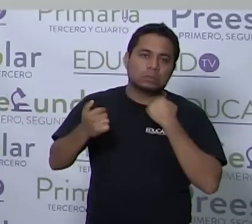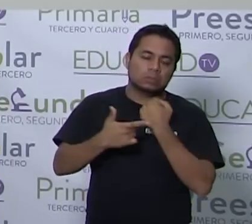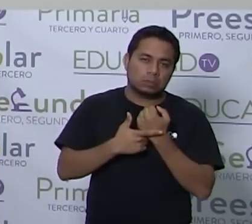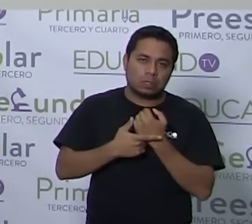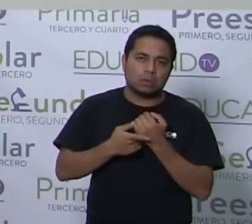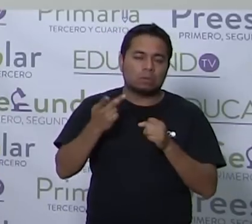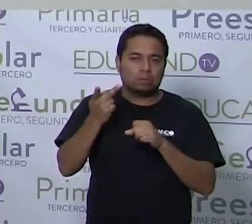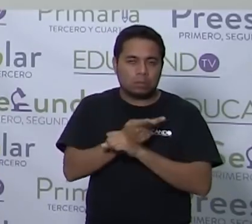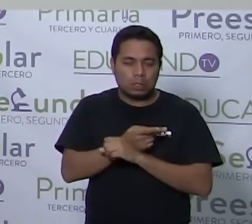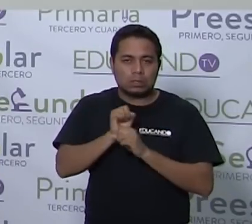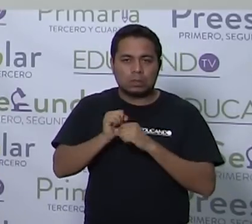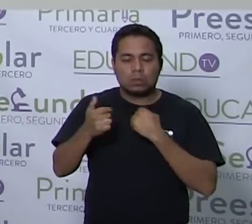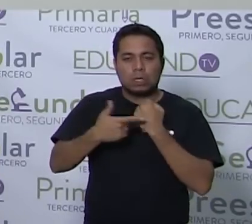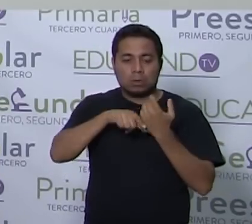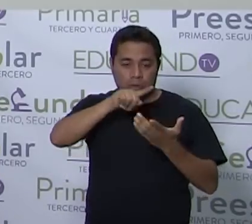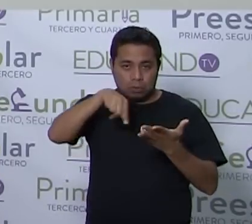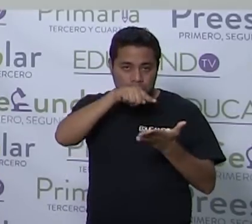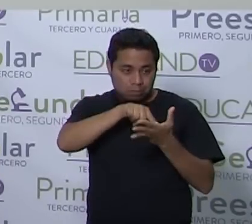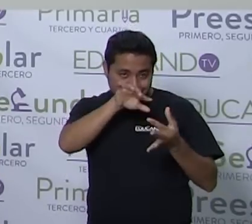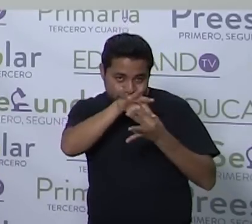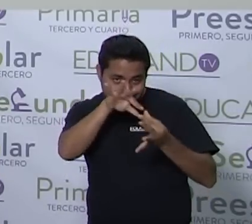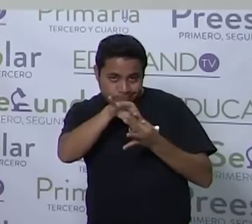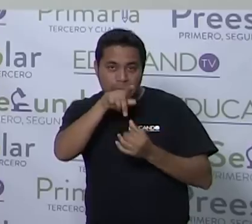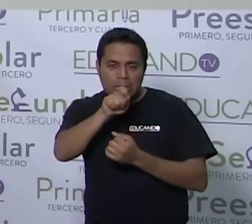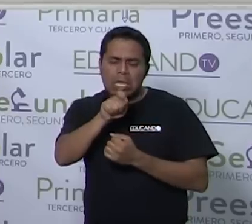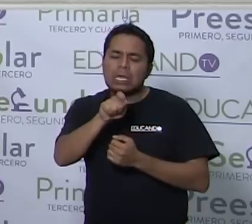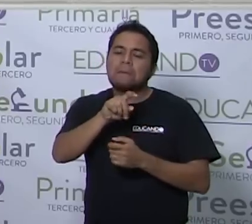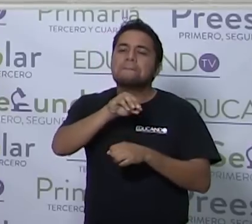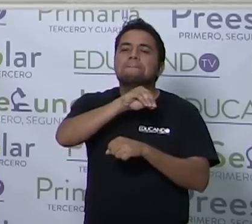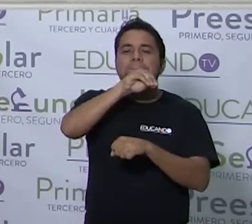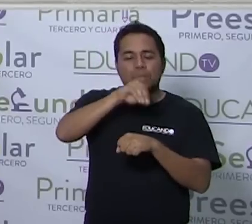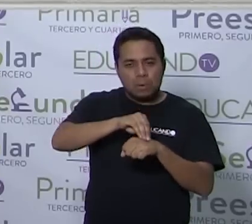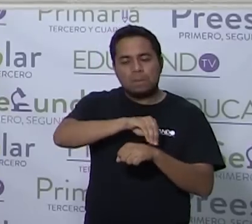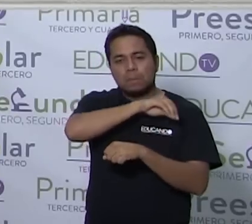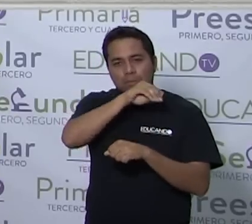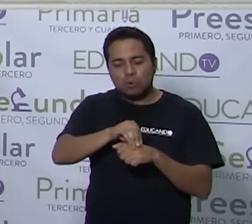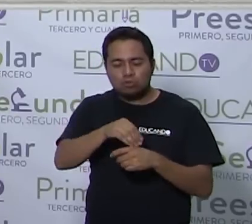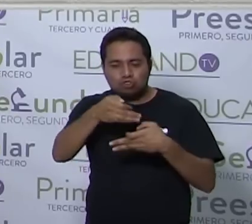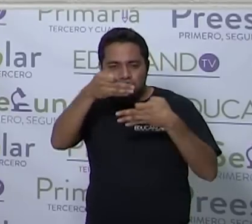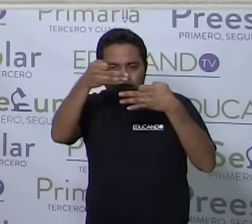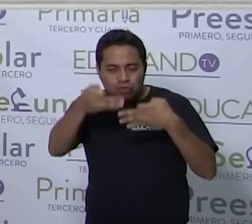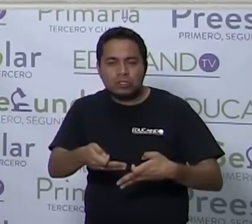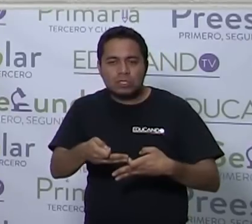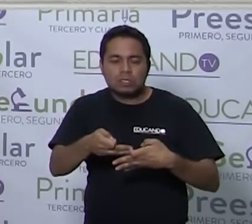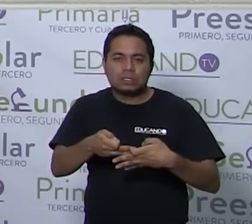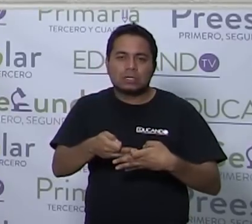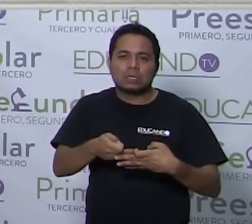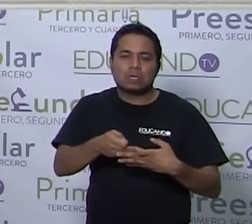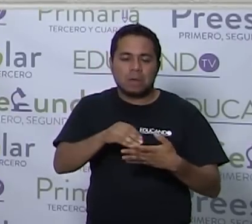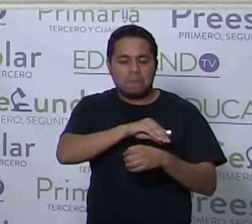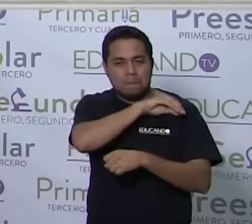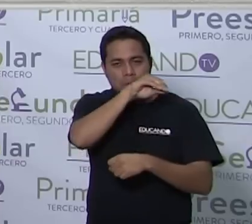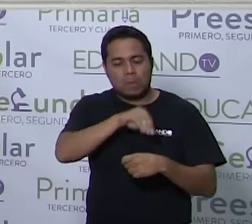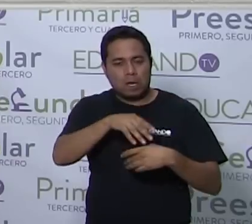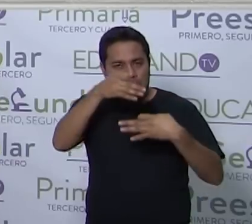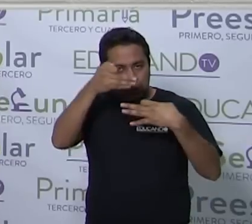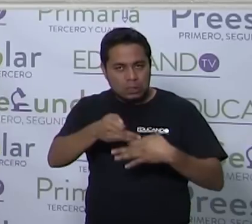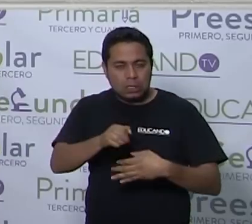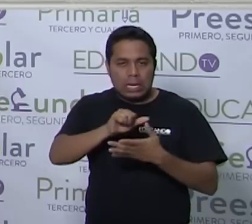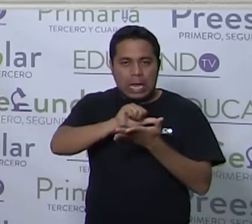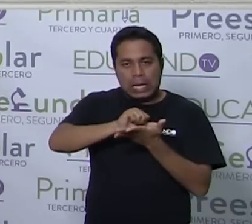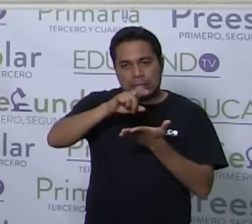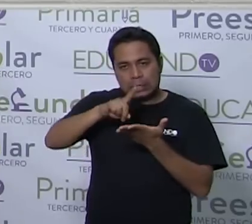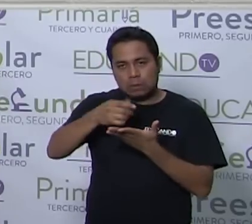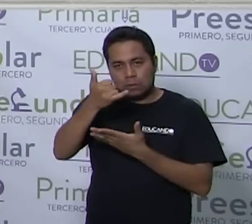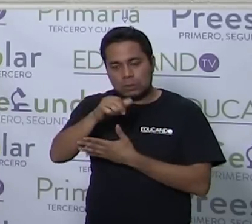situación o estén hablando de un lugar, agreguen de manera correcta, empleen de manera correcta